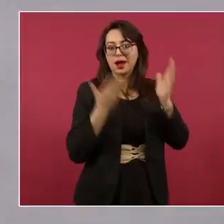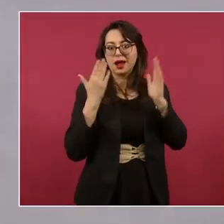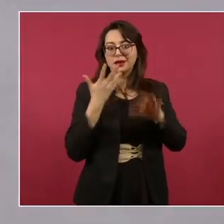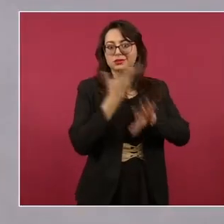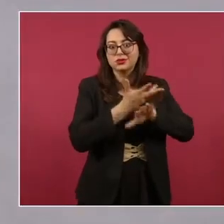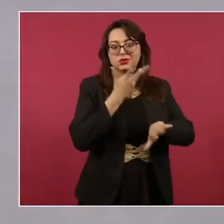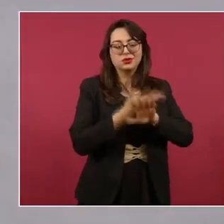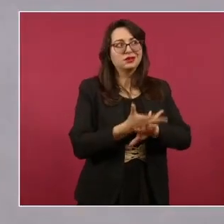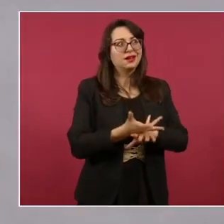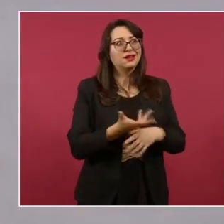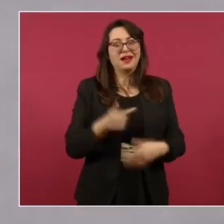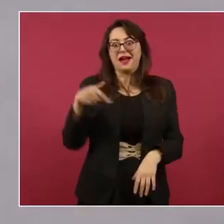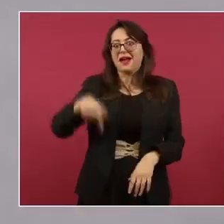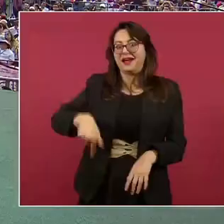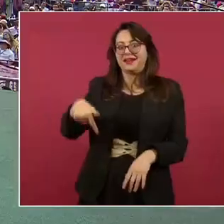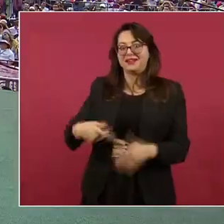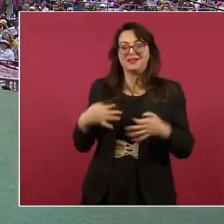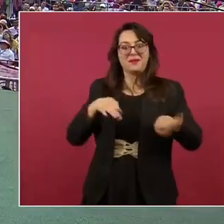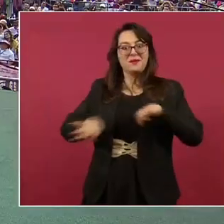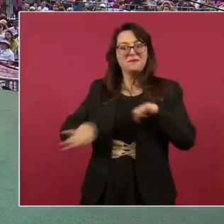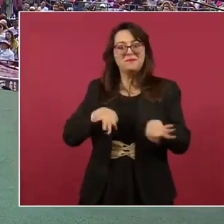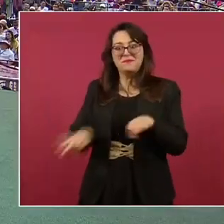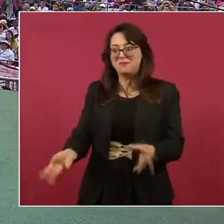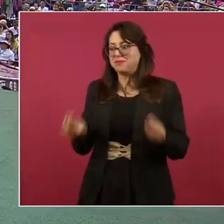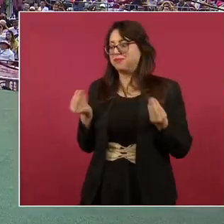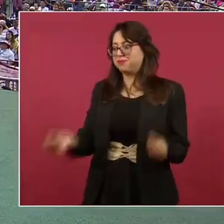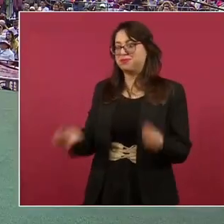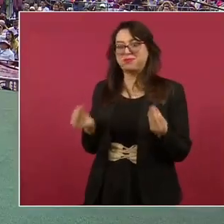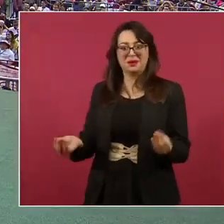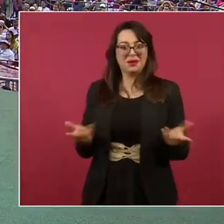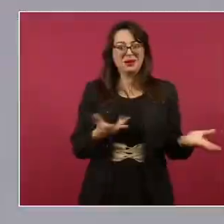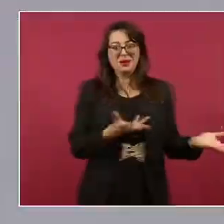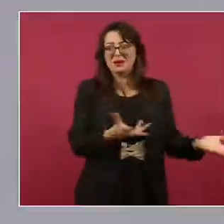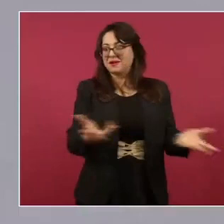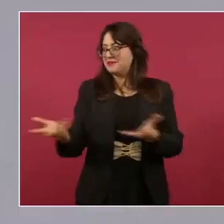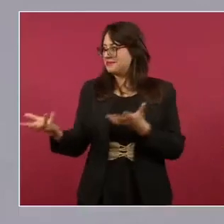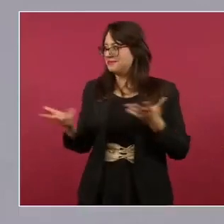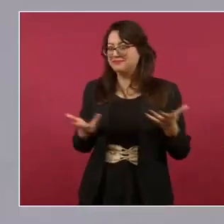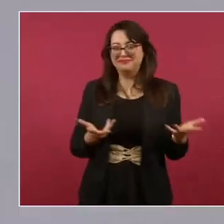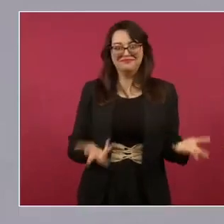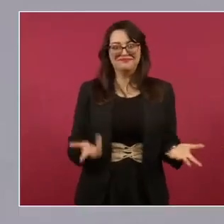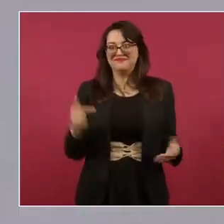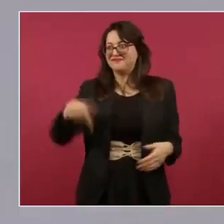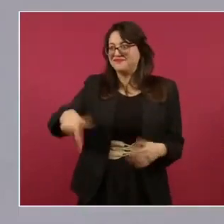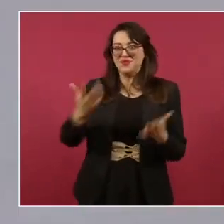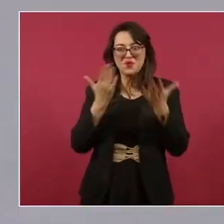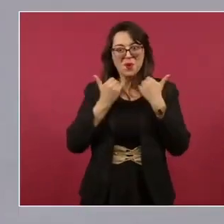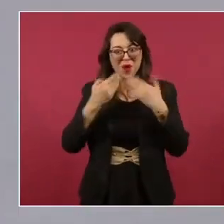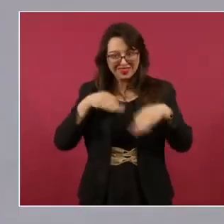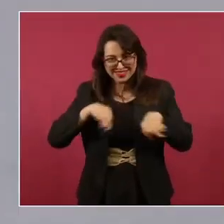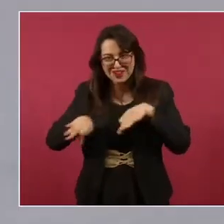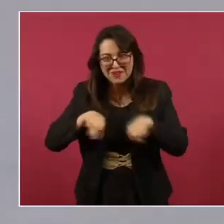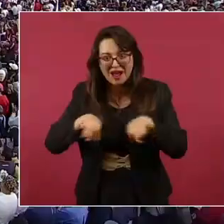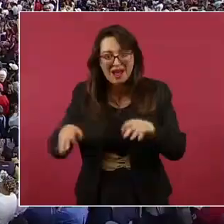vamos a hacer una pequeña modificación porque primero es México y luego el extranjero.